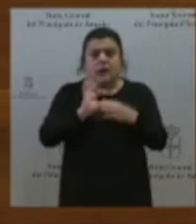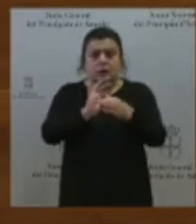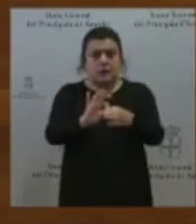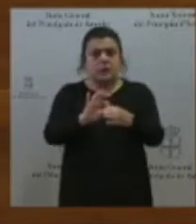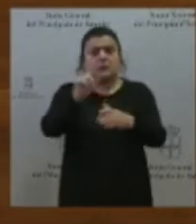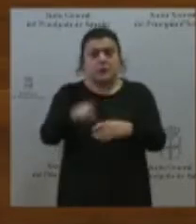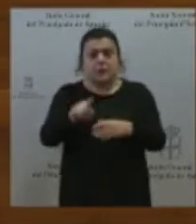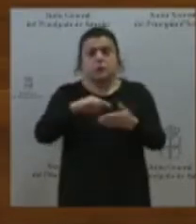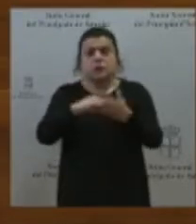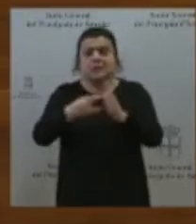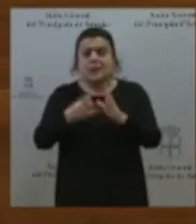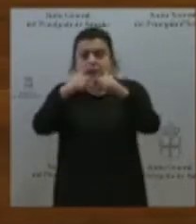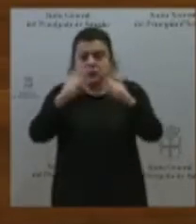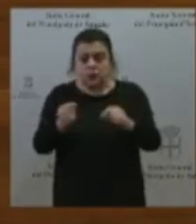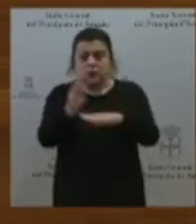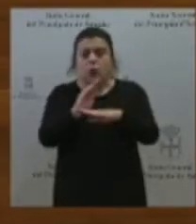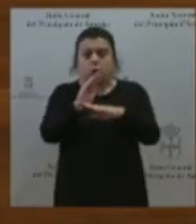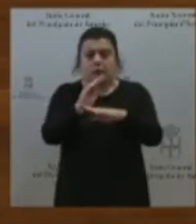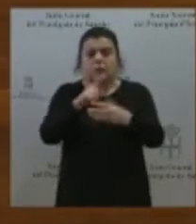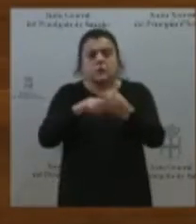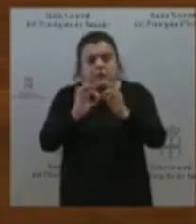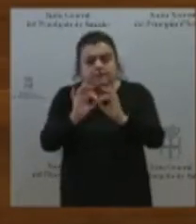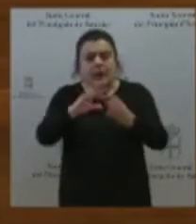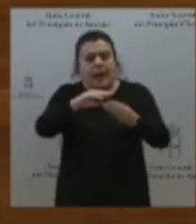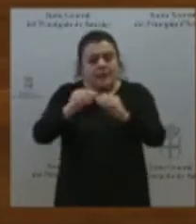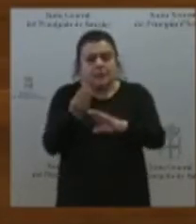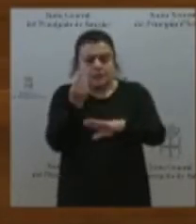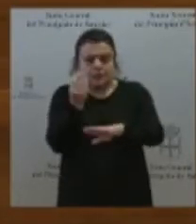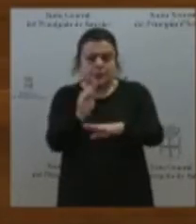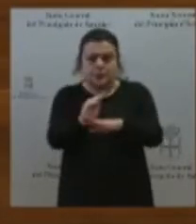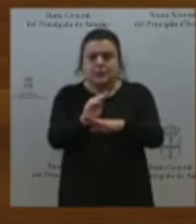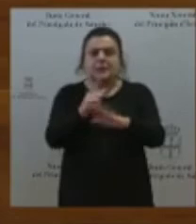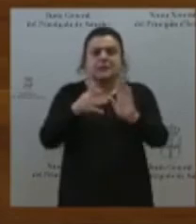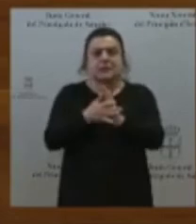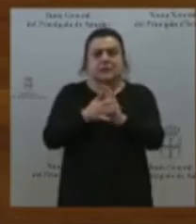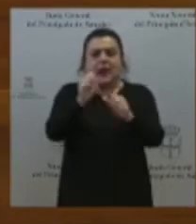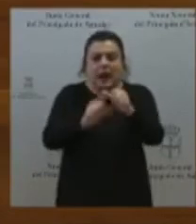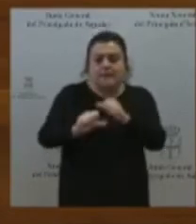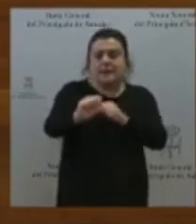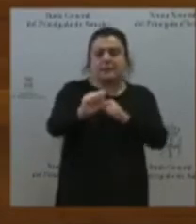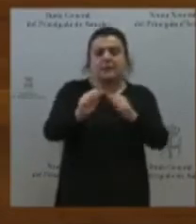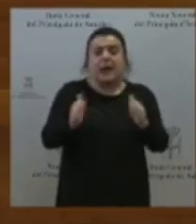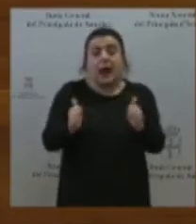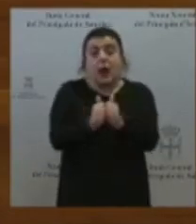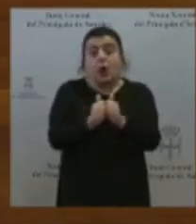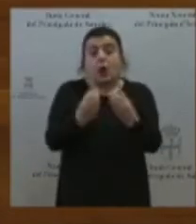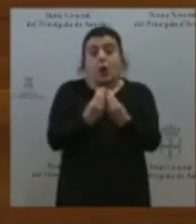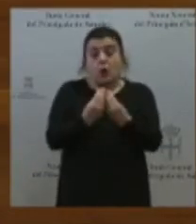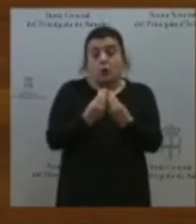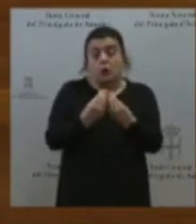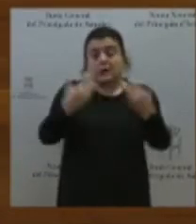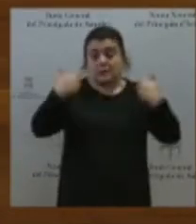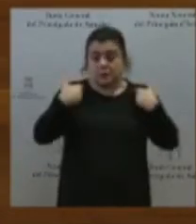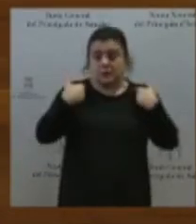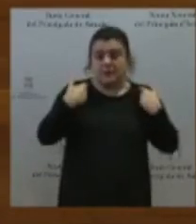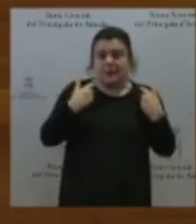adecuadamente financiado, que contribuya a asentar la corresponsabilidad y aminore la sobrecarga que recae de modo casi exclusivo sobre las